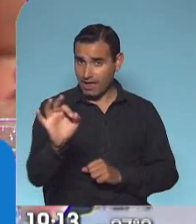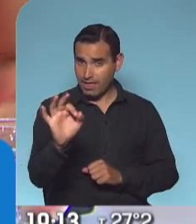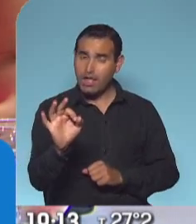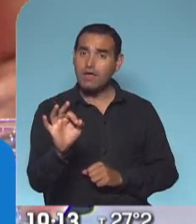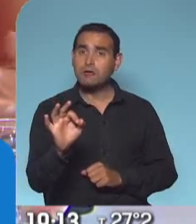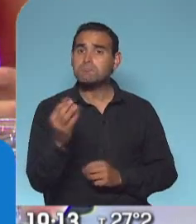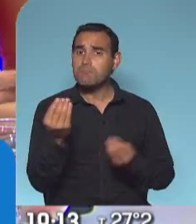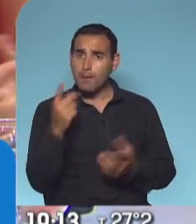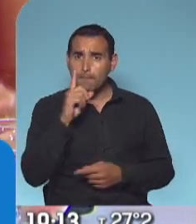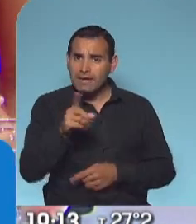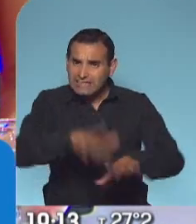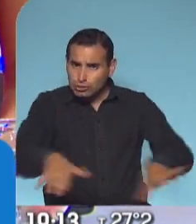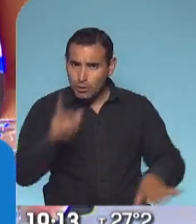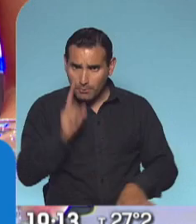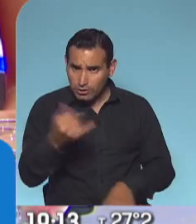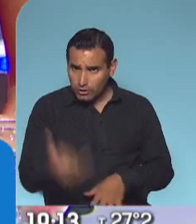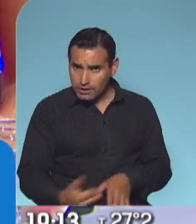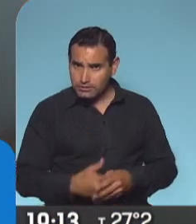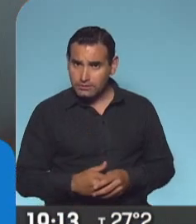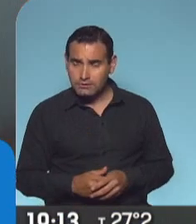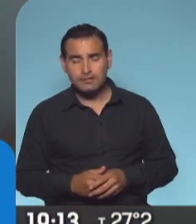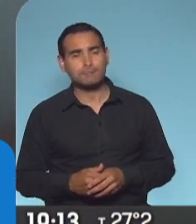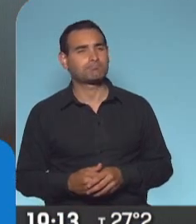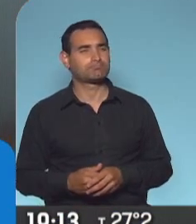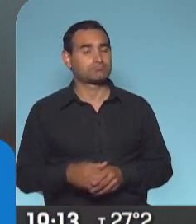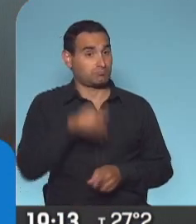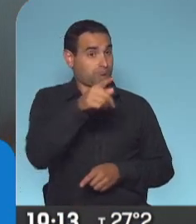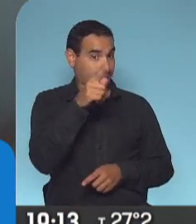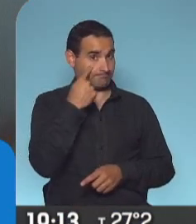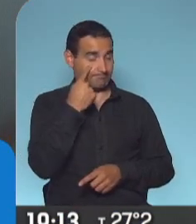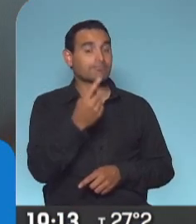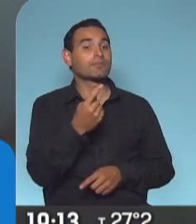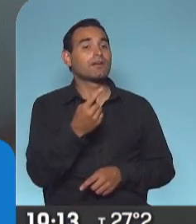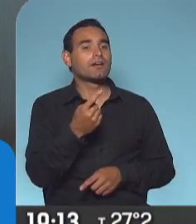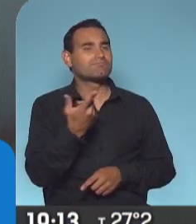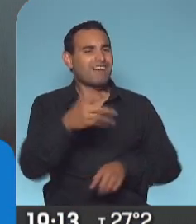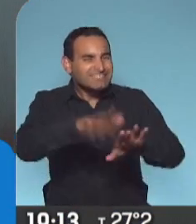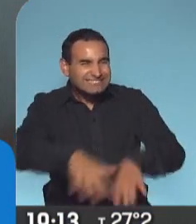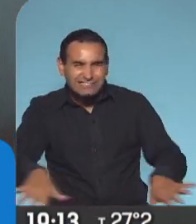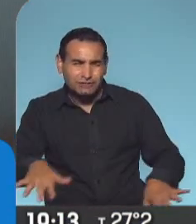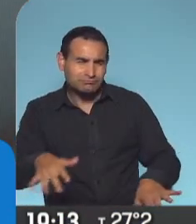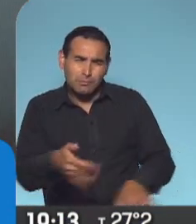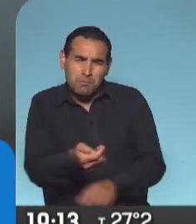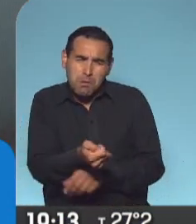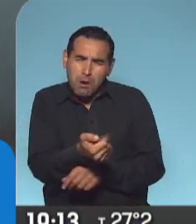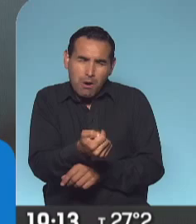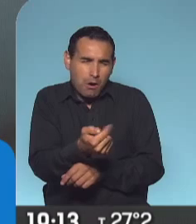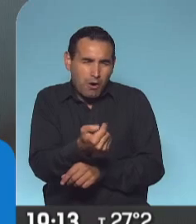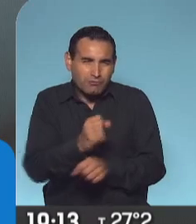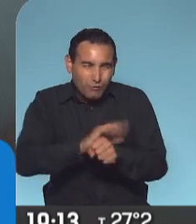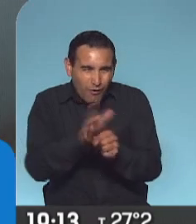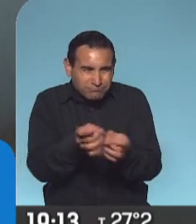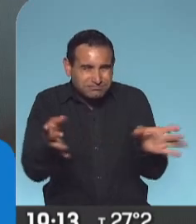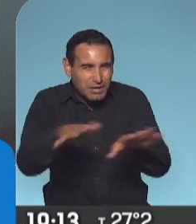¿cuál es el riesgo que tienen los menores? Bueno, si ustedes se fijan, tiene una muy baja tasa en los menores. ¿Por qué? Porque